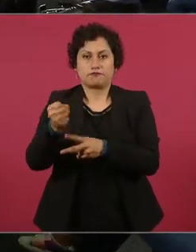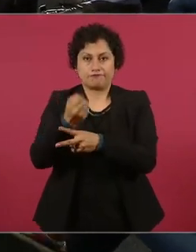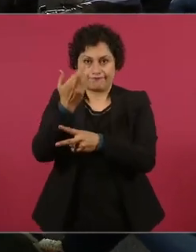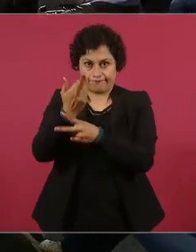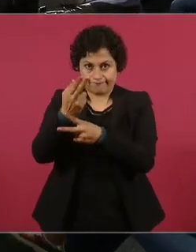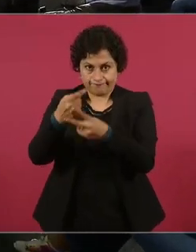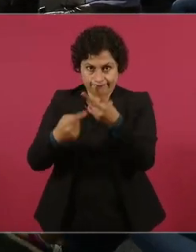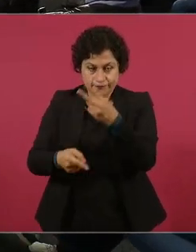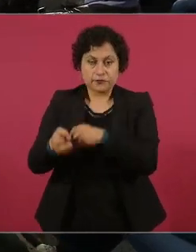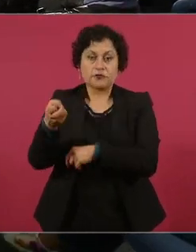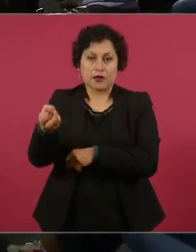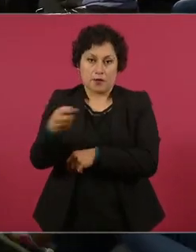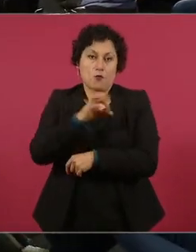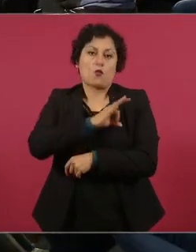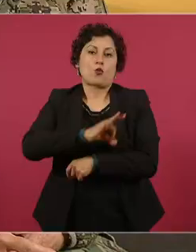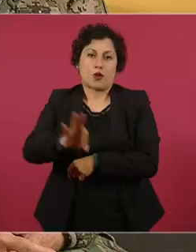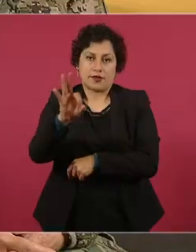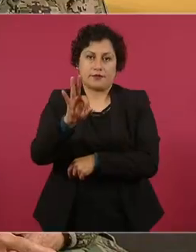constructora,